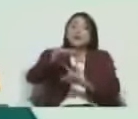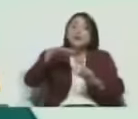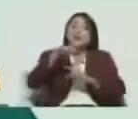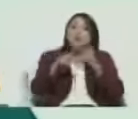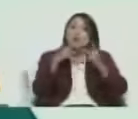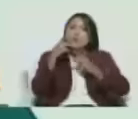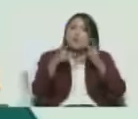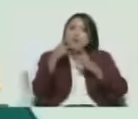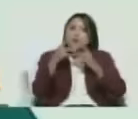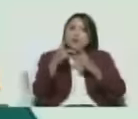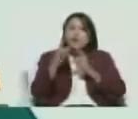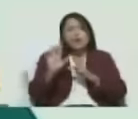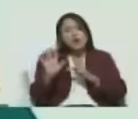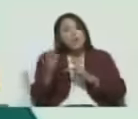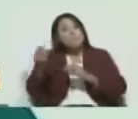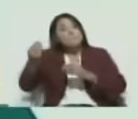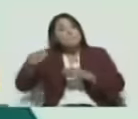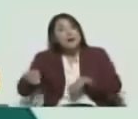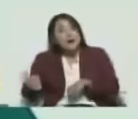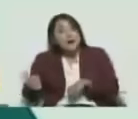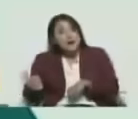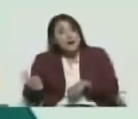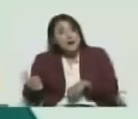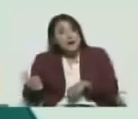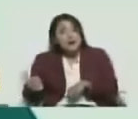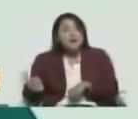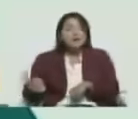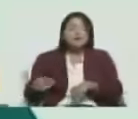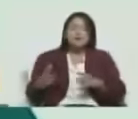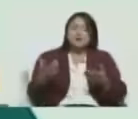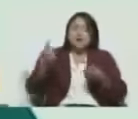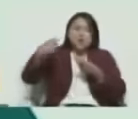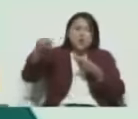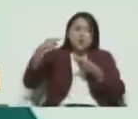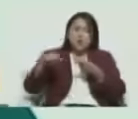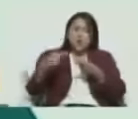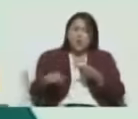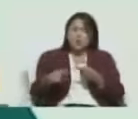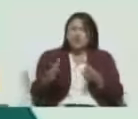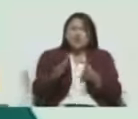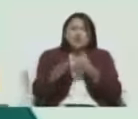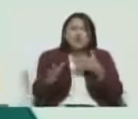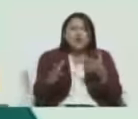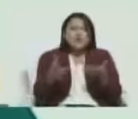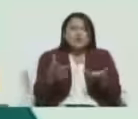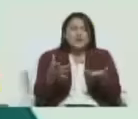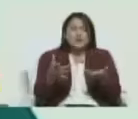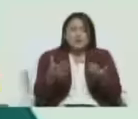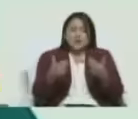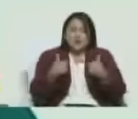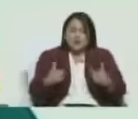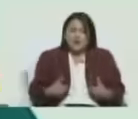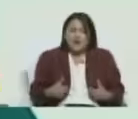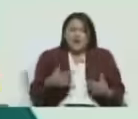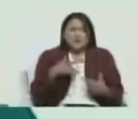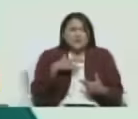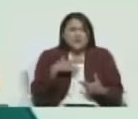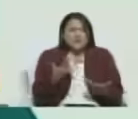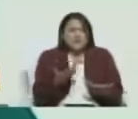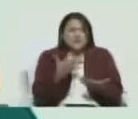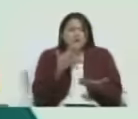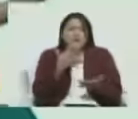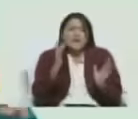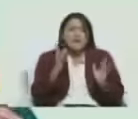lo comentaba Héctor, sino que tienen que ver con otras cosas que son de la sensibilidad humana, el arte, el deporte, por